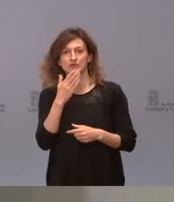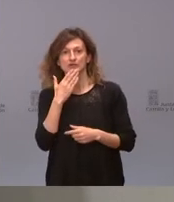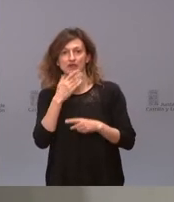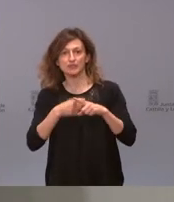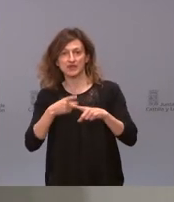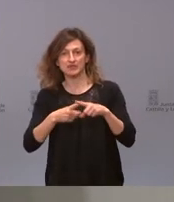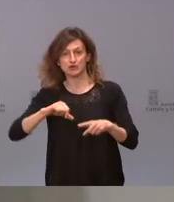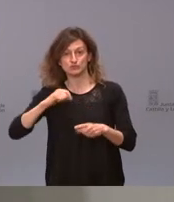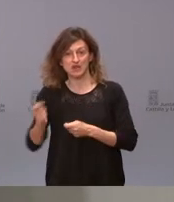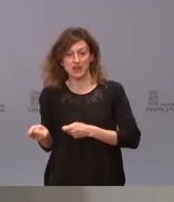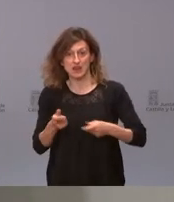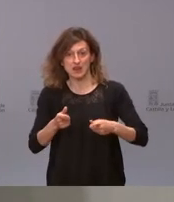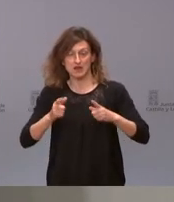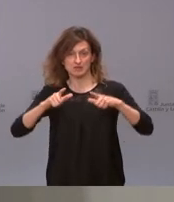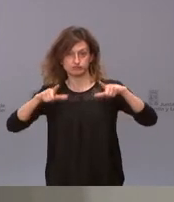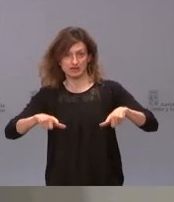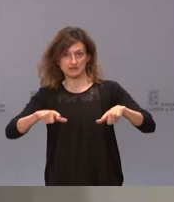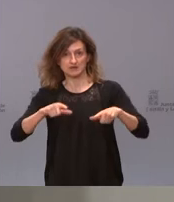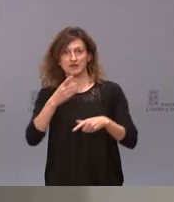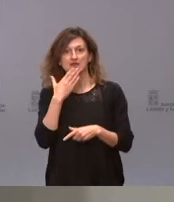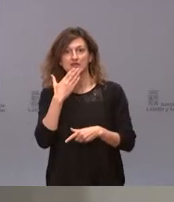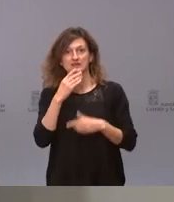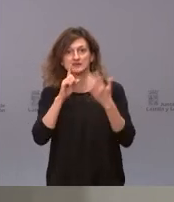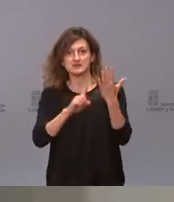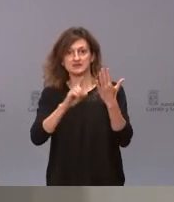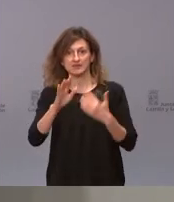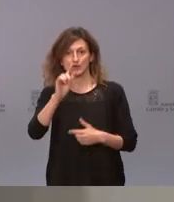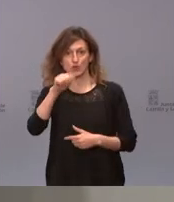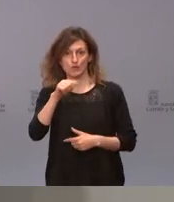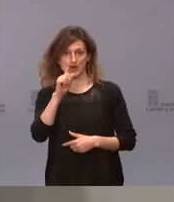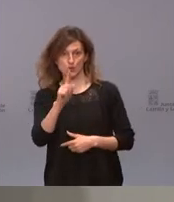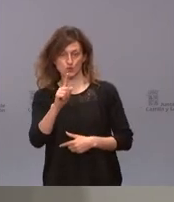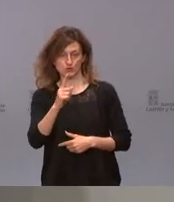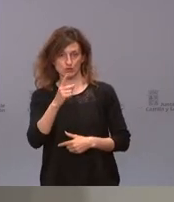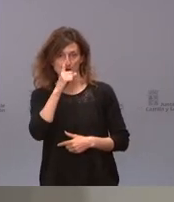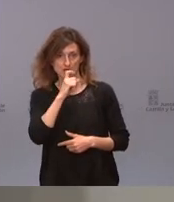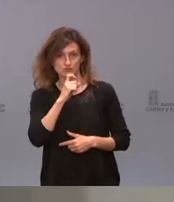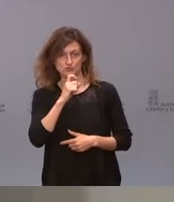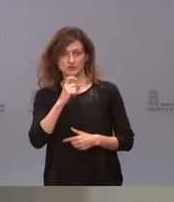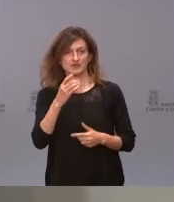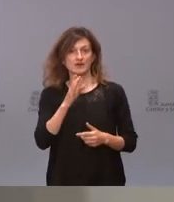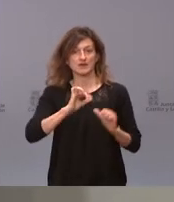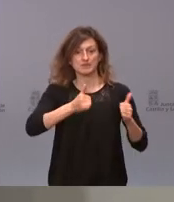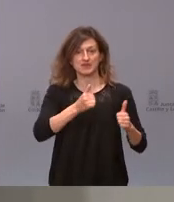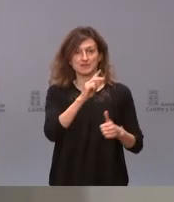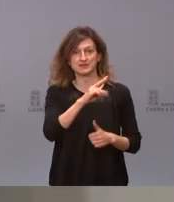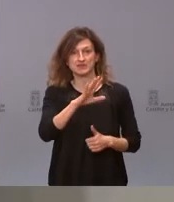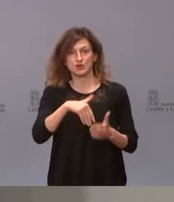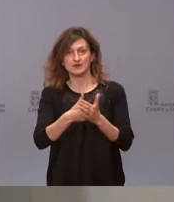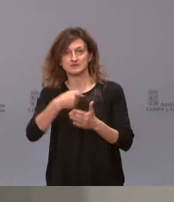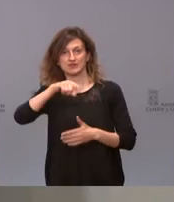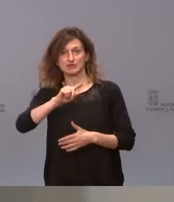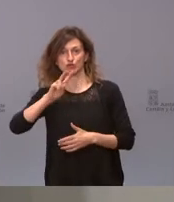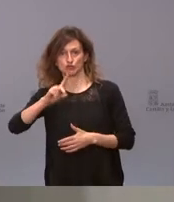de los ingresados en planta es de 65 como un año con un rango desde los 25 a los 102 años